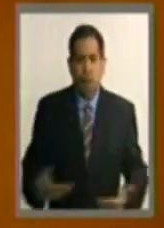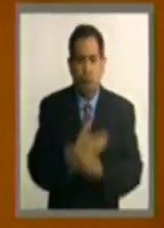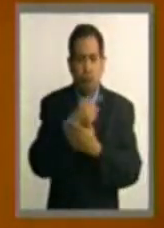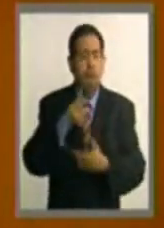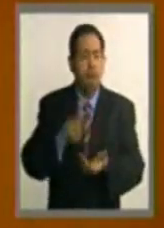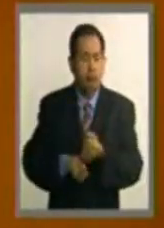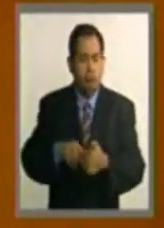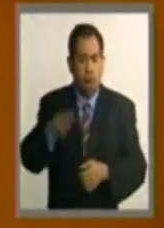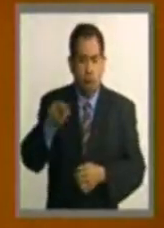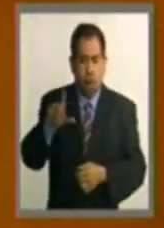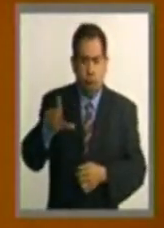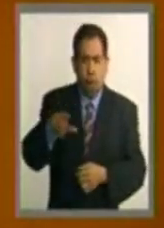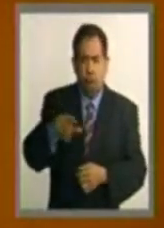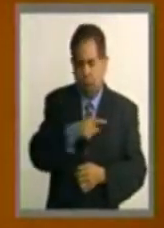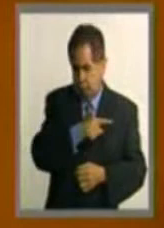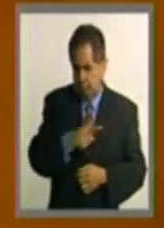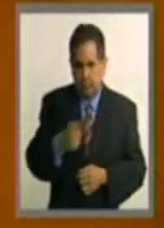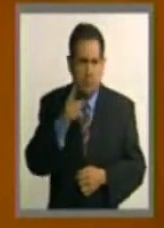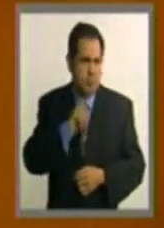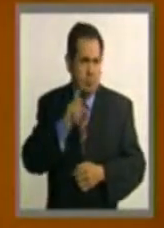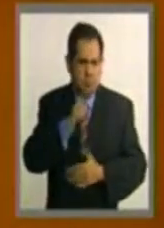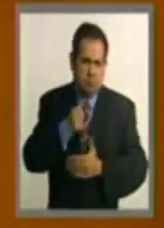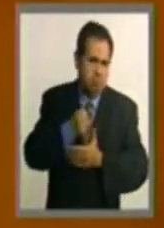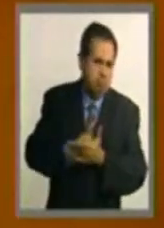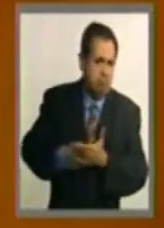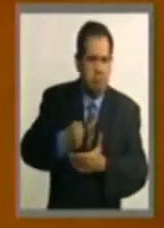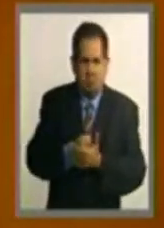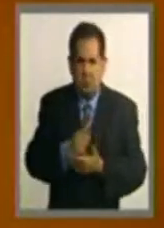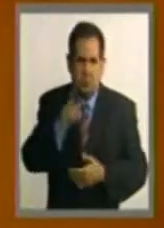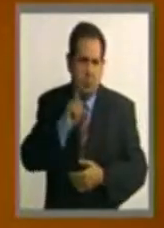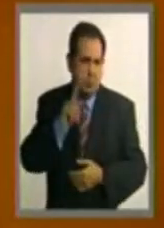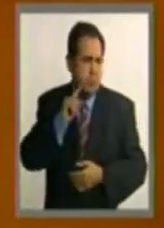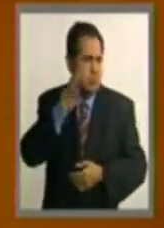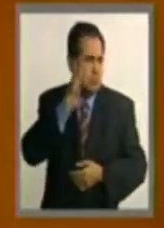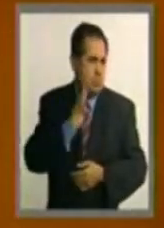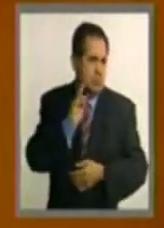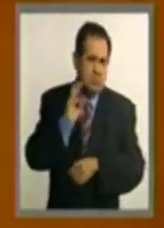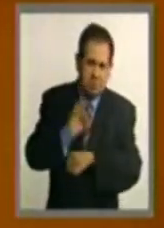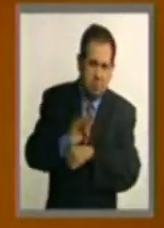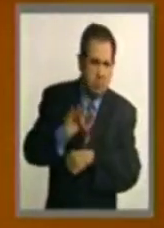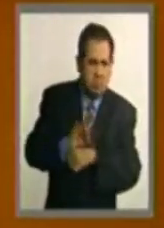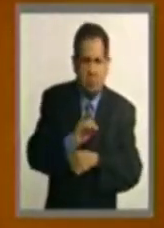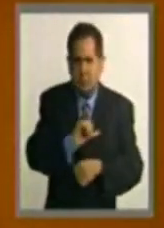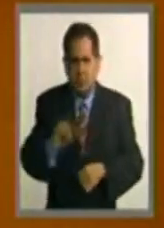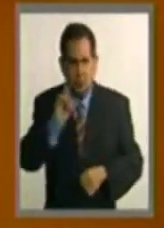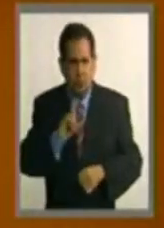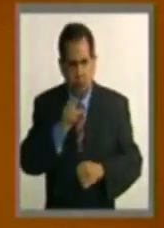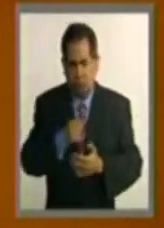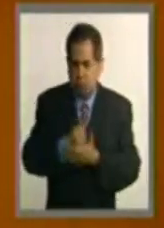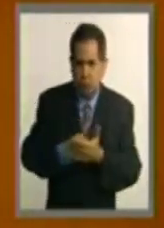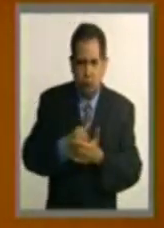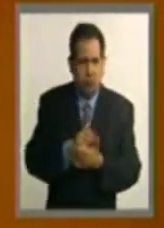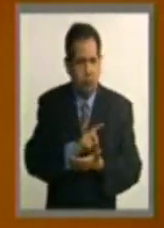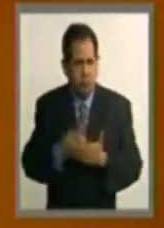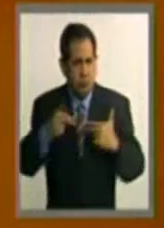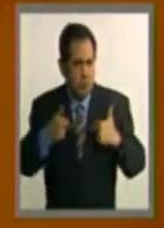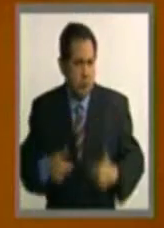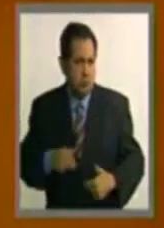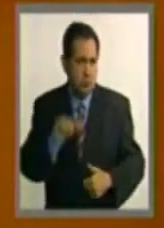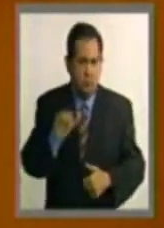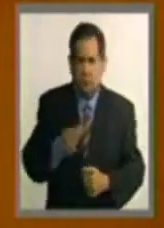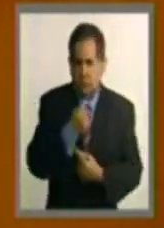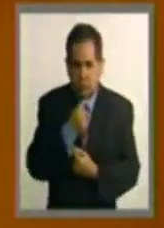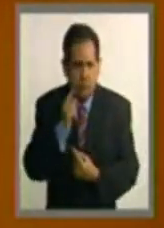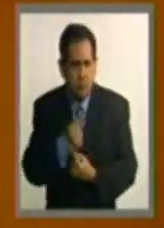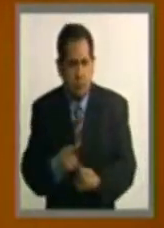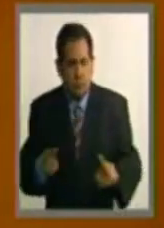León, una gran feminista, una mujer que ha defendido los derechos humanos de las mexicanas, de las niñas,